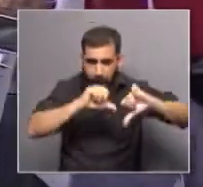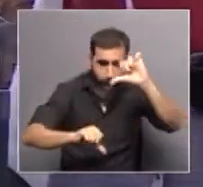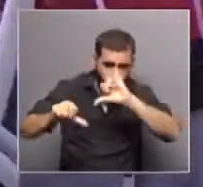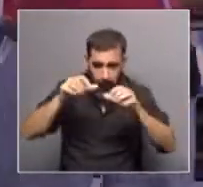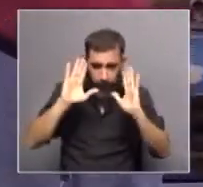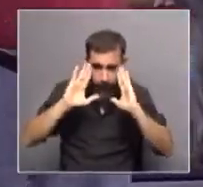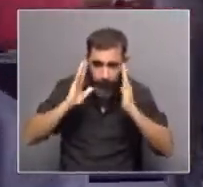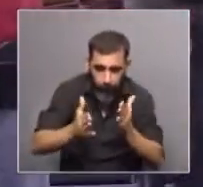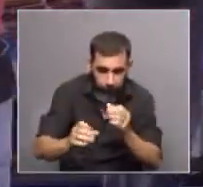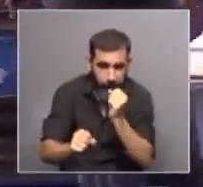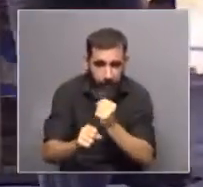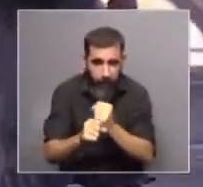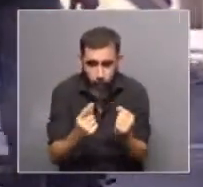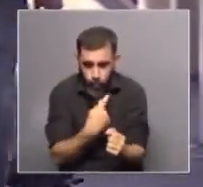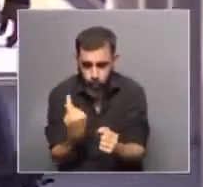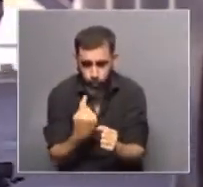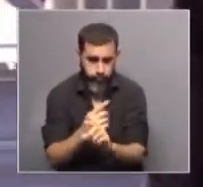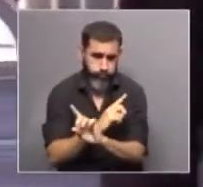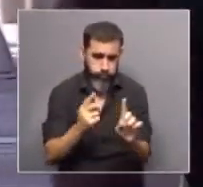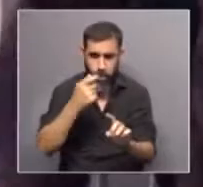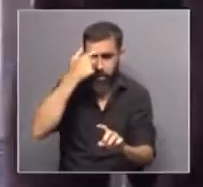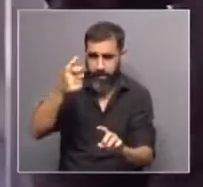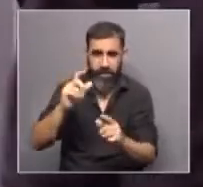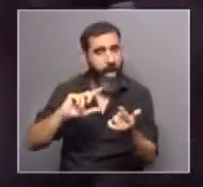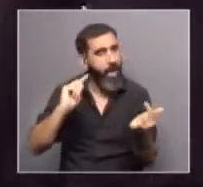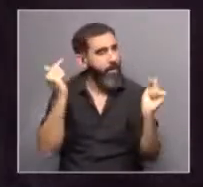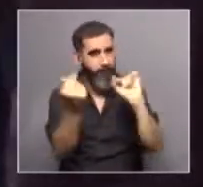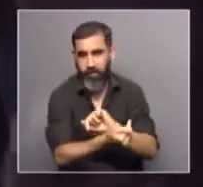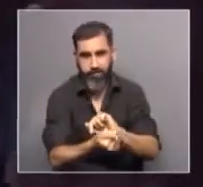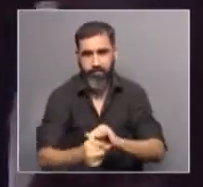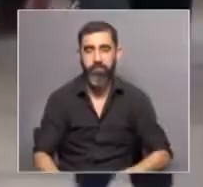laboratorio, no trabajando solos. O sea, la ciencia es todo lo contrario a eso.